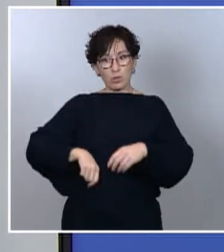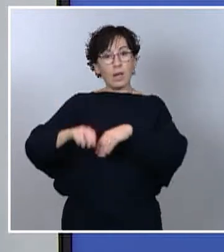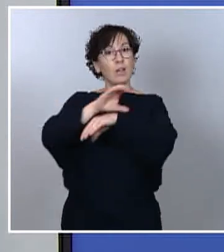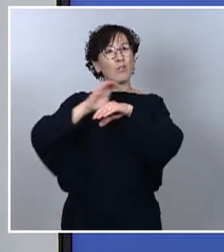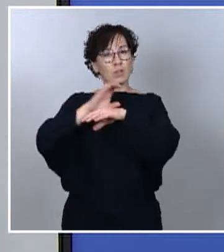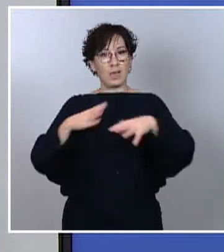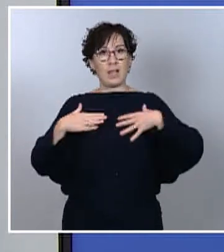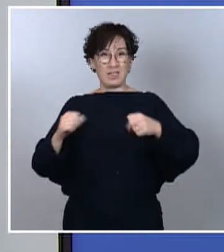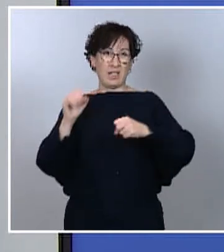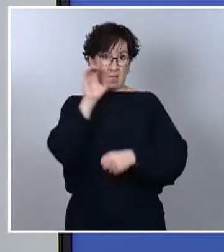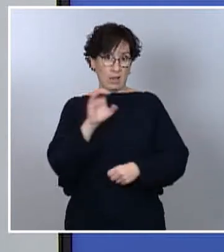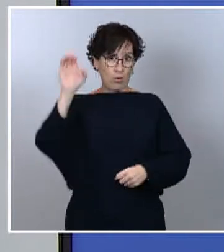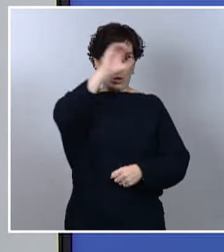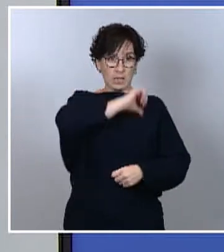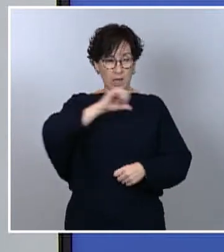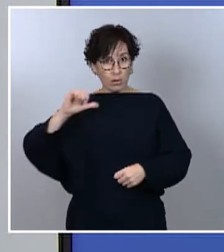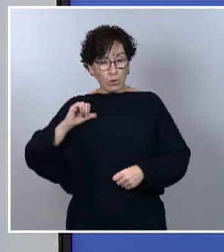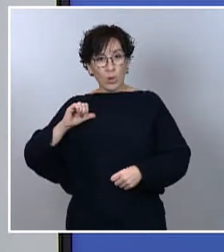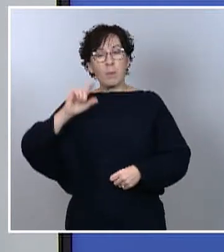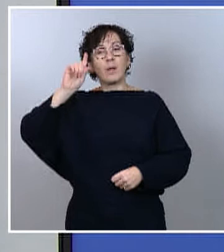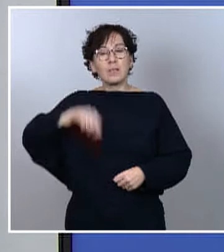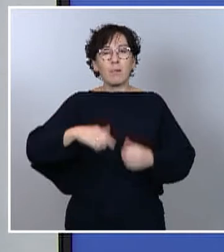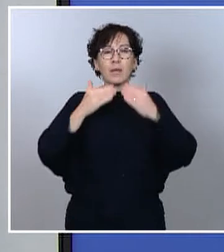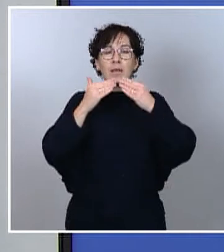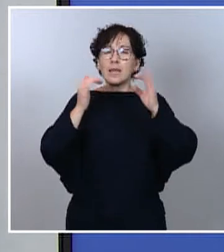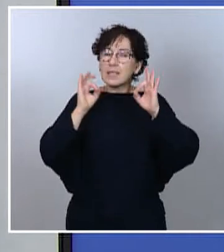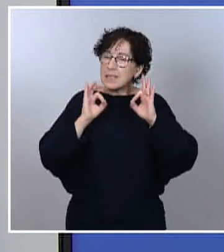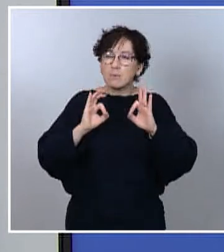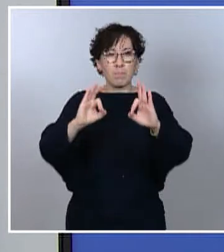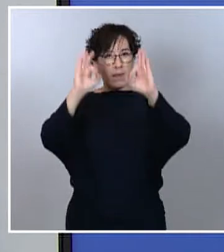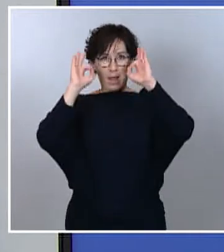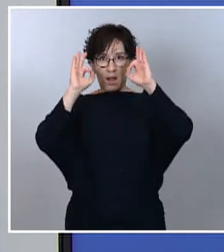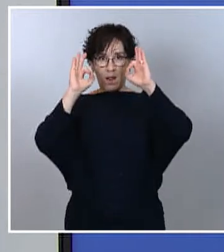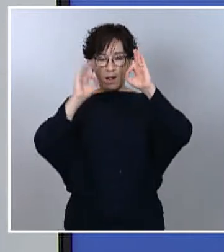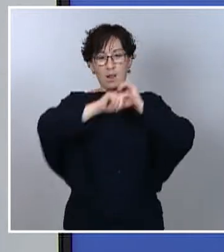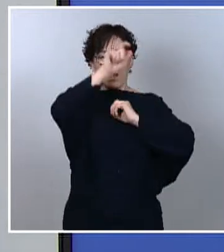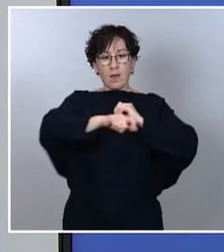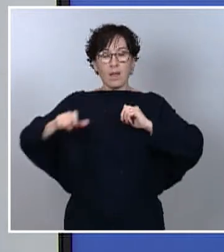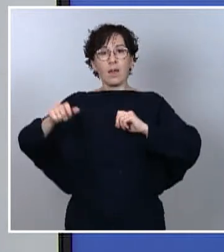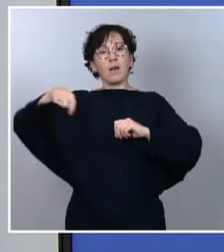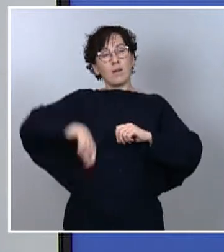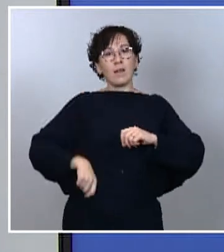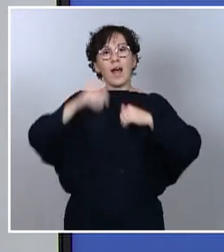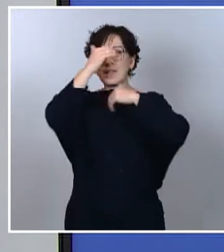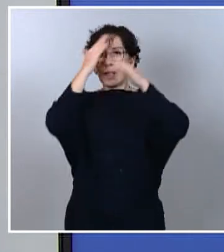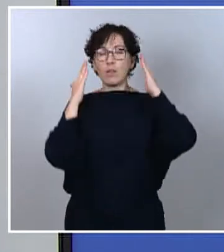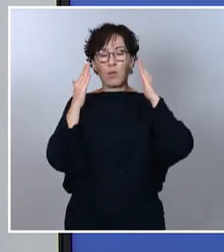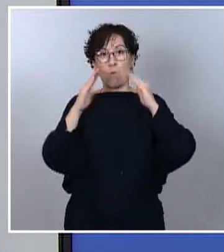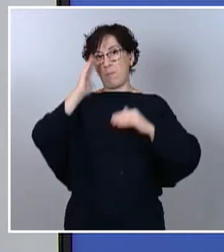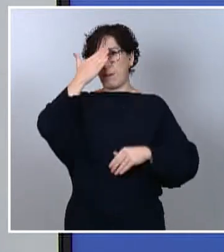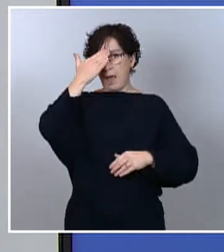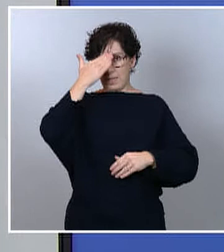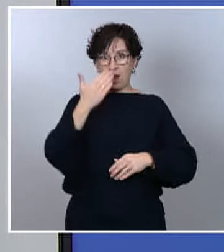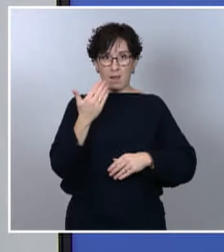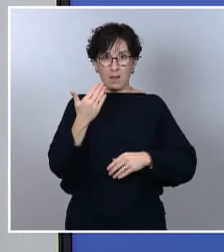comunidades autónomas y en especial, muy en especial, al personal de atención primaria, cuya implicación en unos momentos